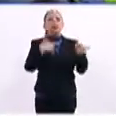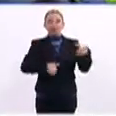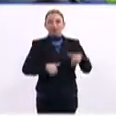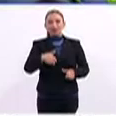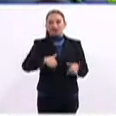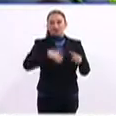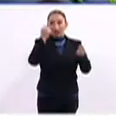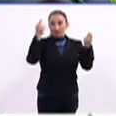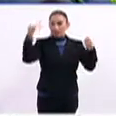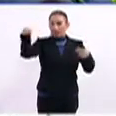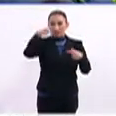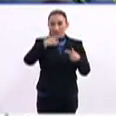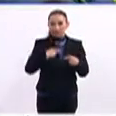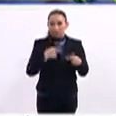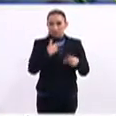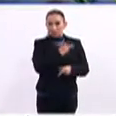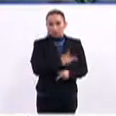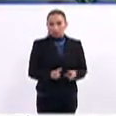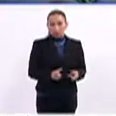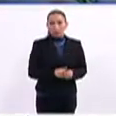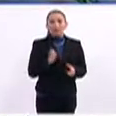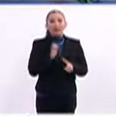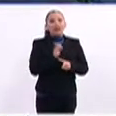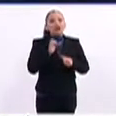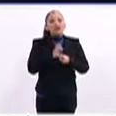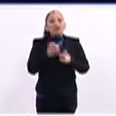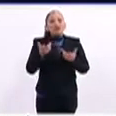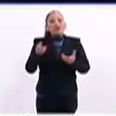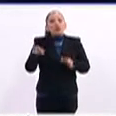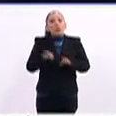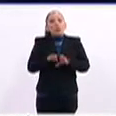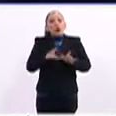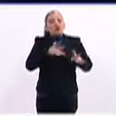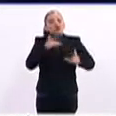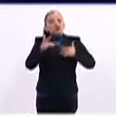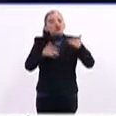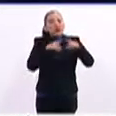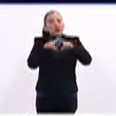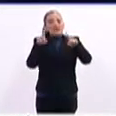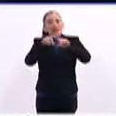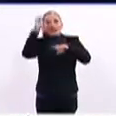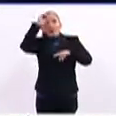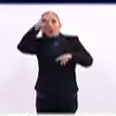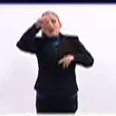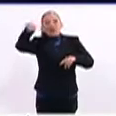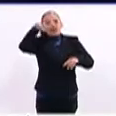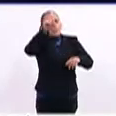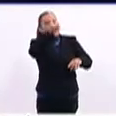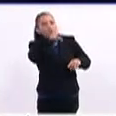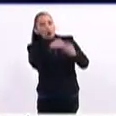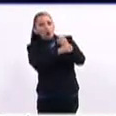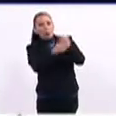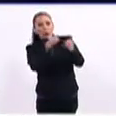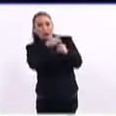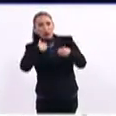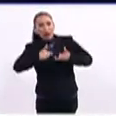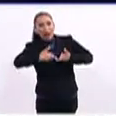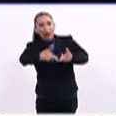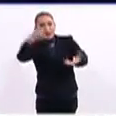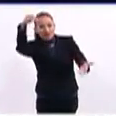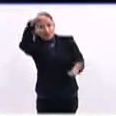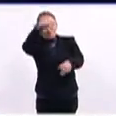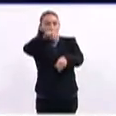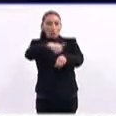incomoda, ¿no? Y entonces suele provocar distintos puntos de vista sobre un mismo objeto en la vía